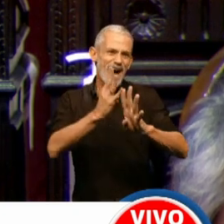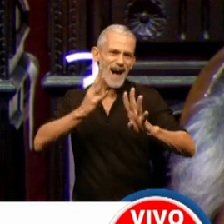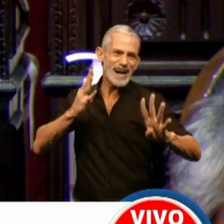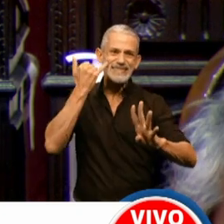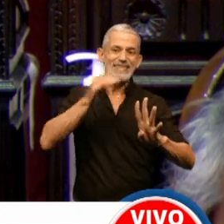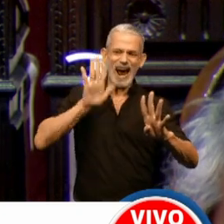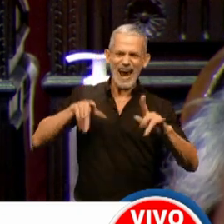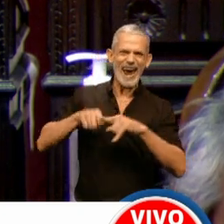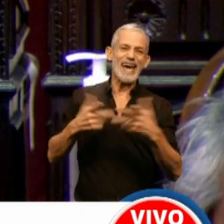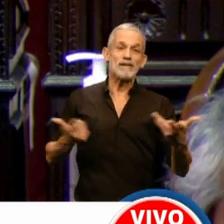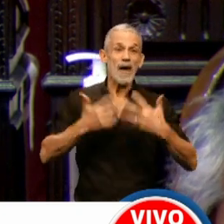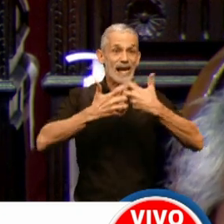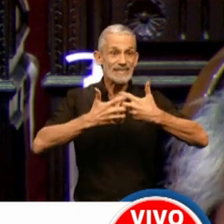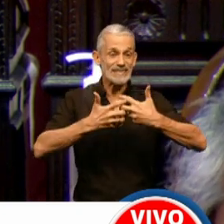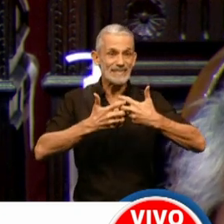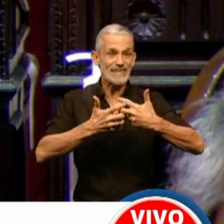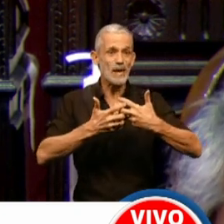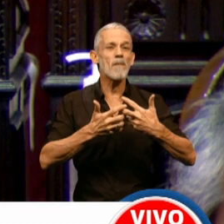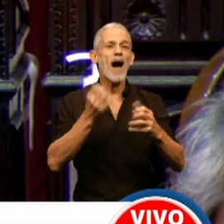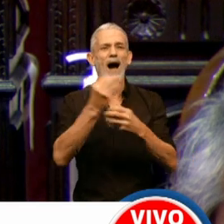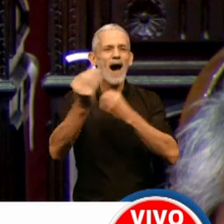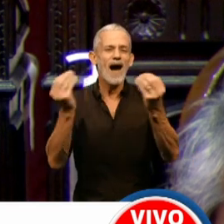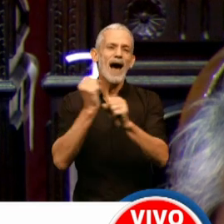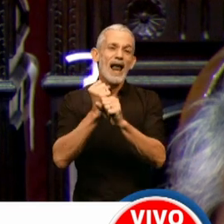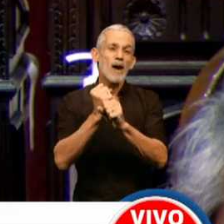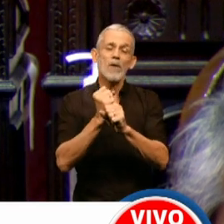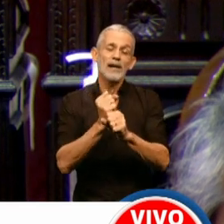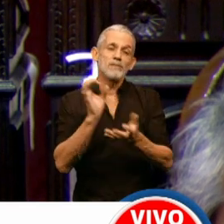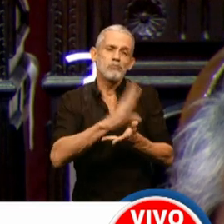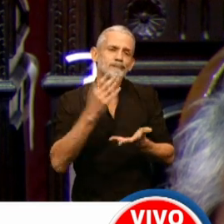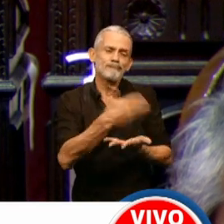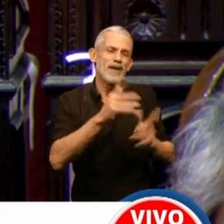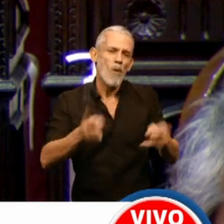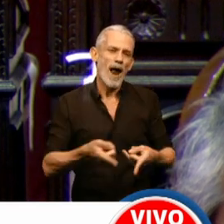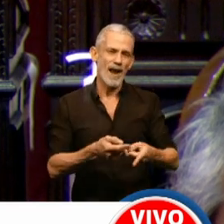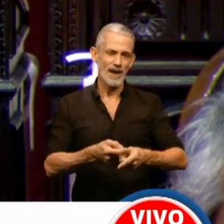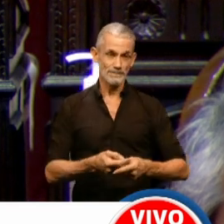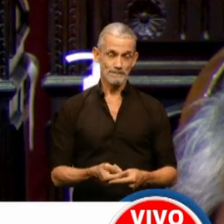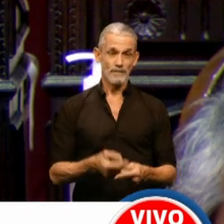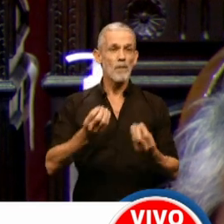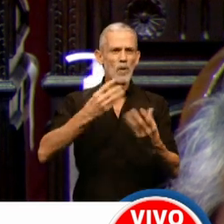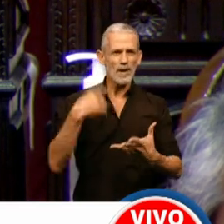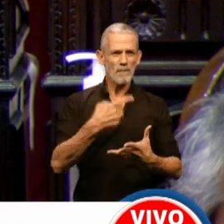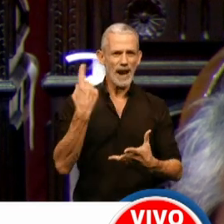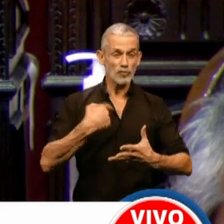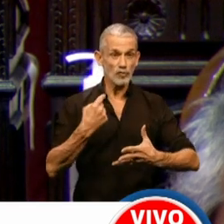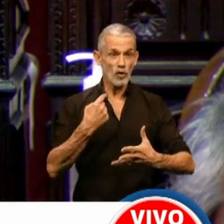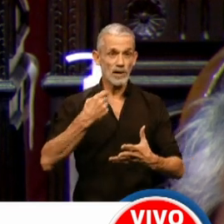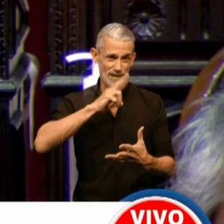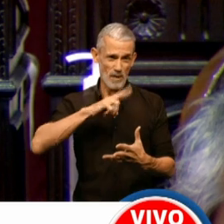aquellas para que el sistema law de laboral seguirá siendo expulsivo y porque para nosotras